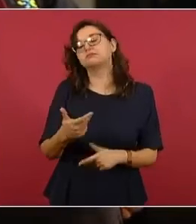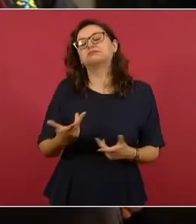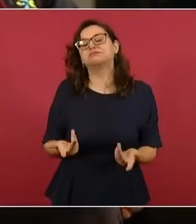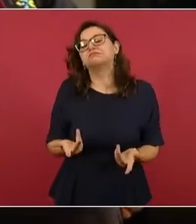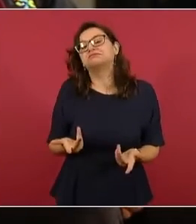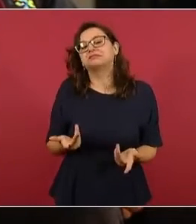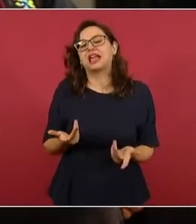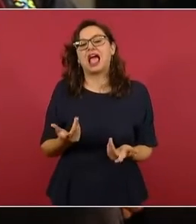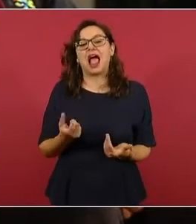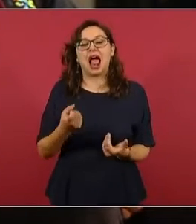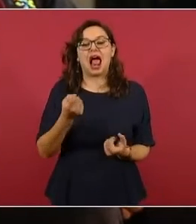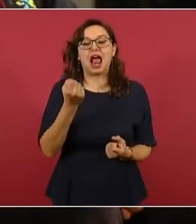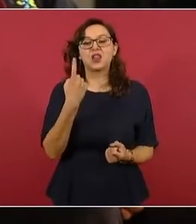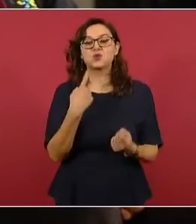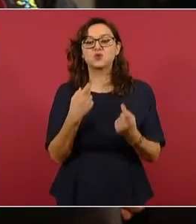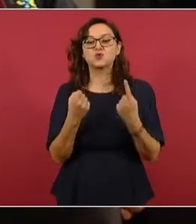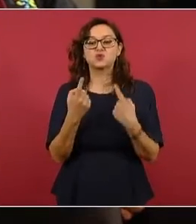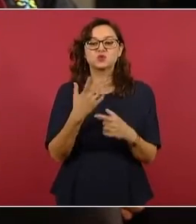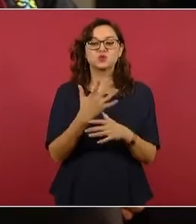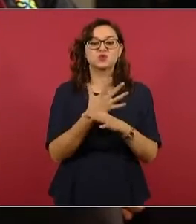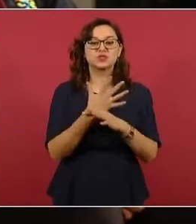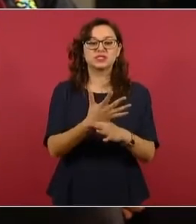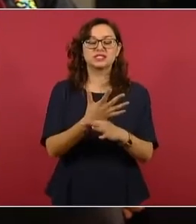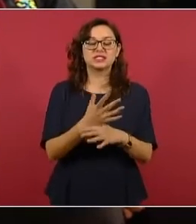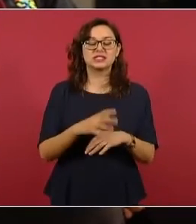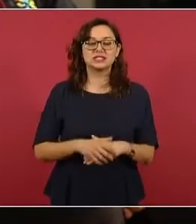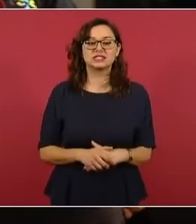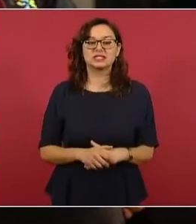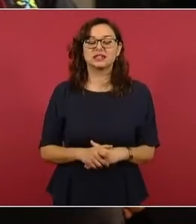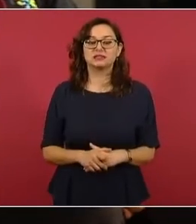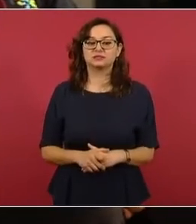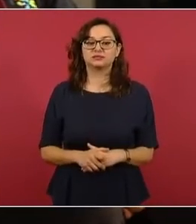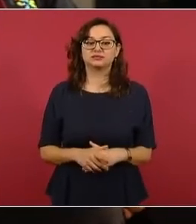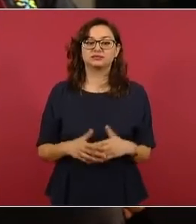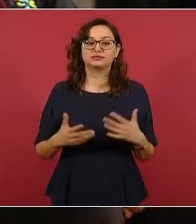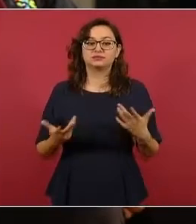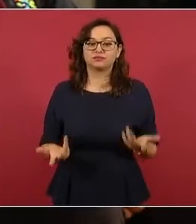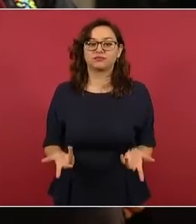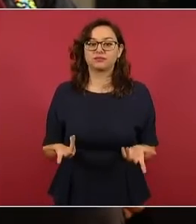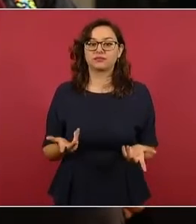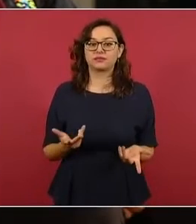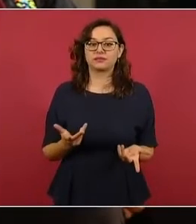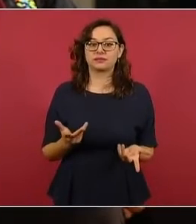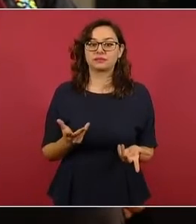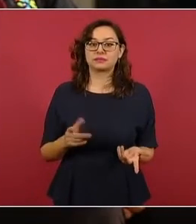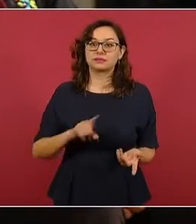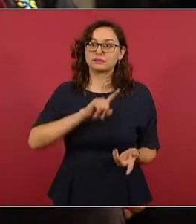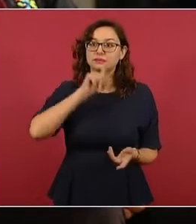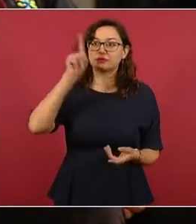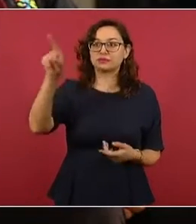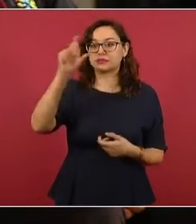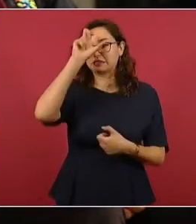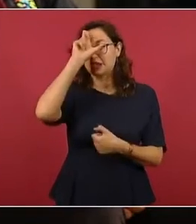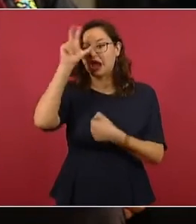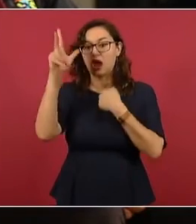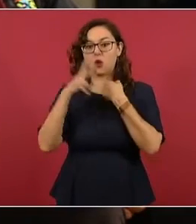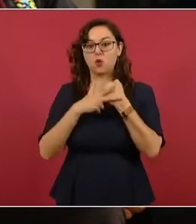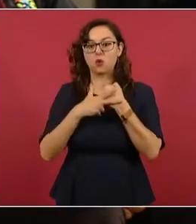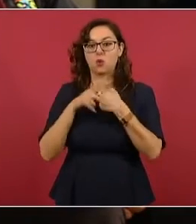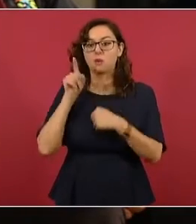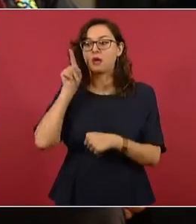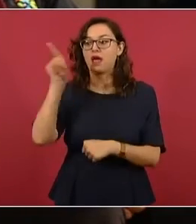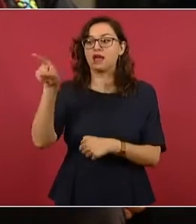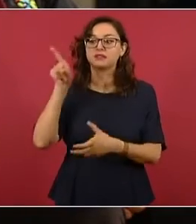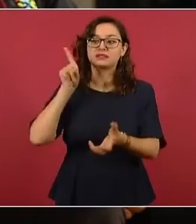Populi, por ahí dicen que a los controladores de dos líneas europeas les pagan el triple por venir al aeropuerto de la Ciudad de México a trabajar, a traer vuelos, porque es el